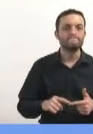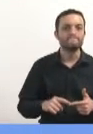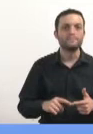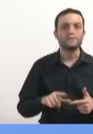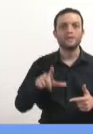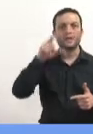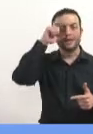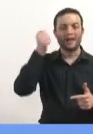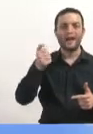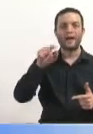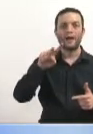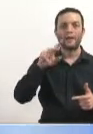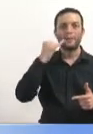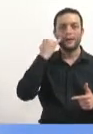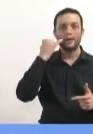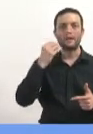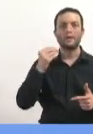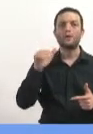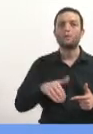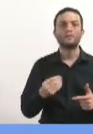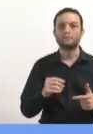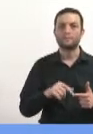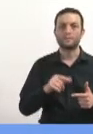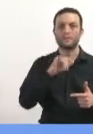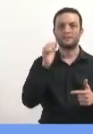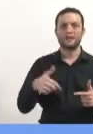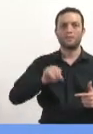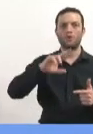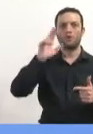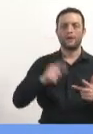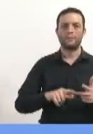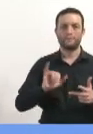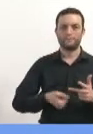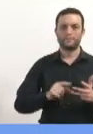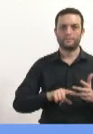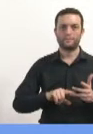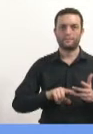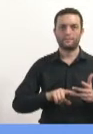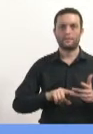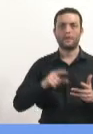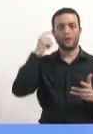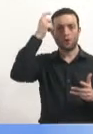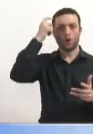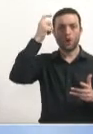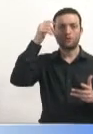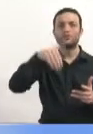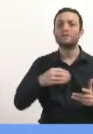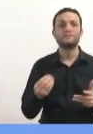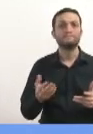llenado real y su voto hablar de salmuera afirmativo lópez valverde afirmativo señor su voto